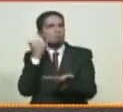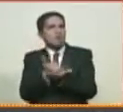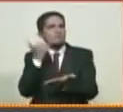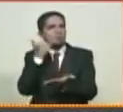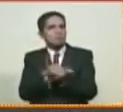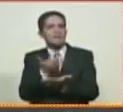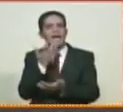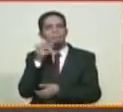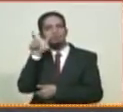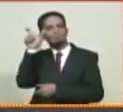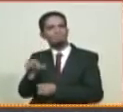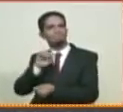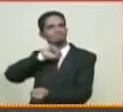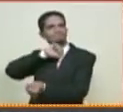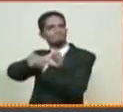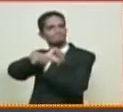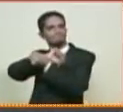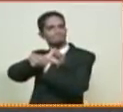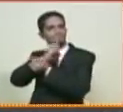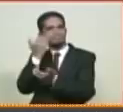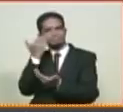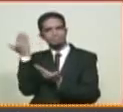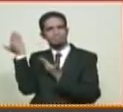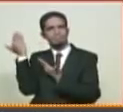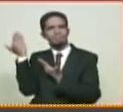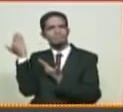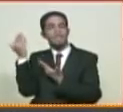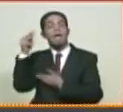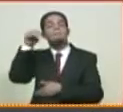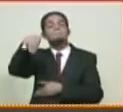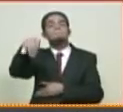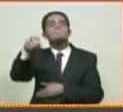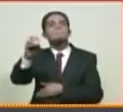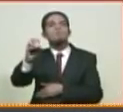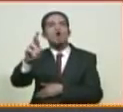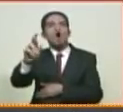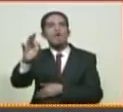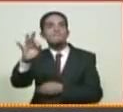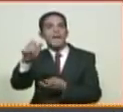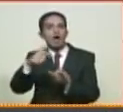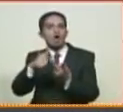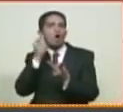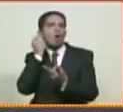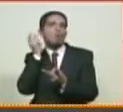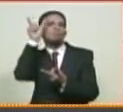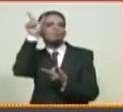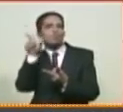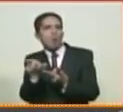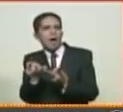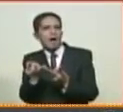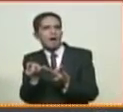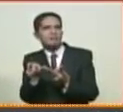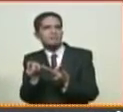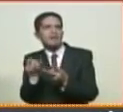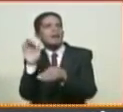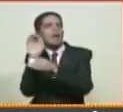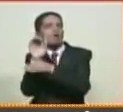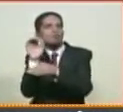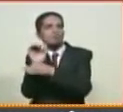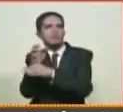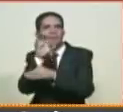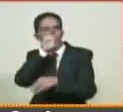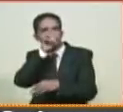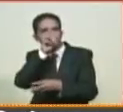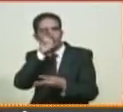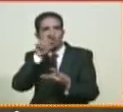señor Henry Bert Emanuel Rivas Vivas, alias Morfeo, de la señora Ángela Lisbeth Espósito Carrillo, alias La Perrera, y del